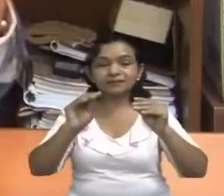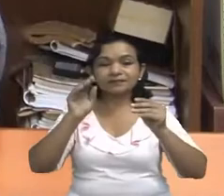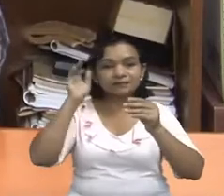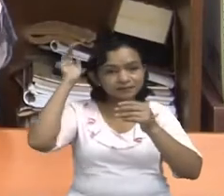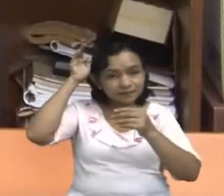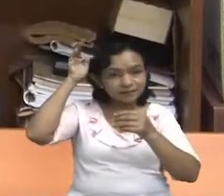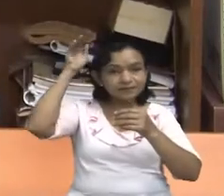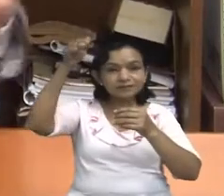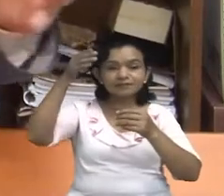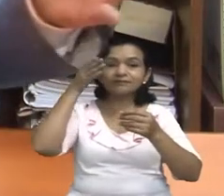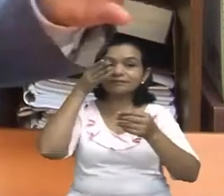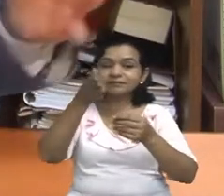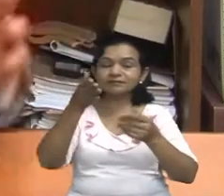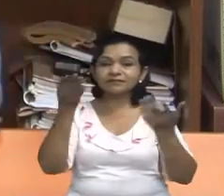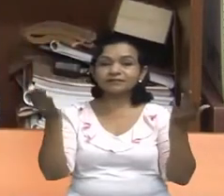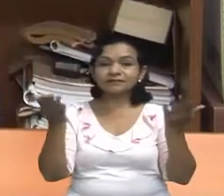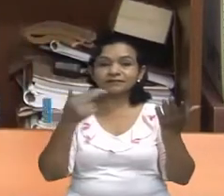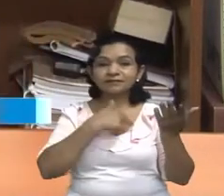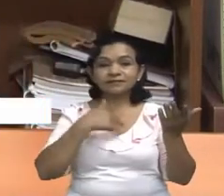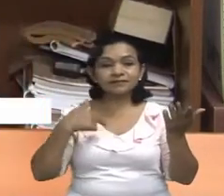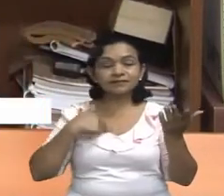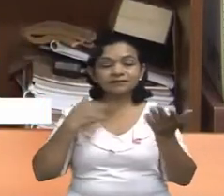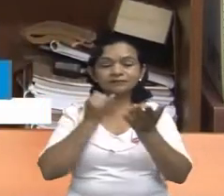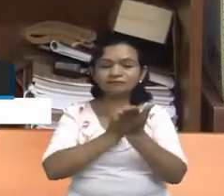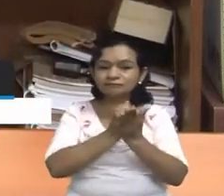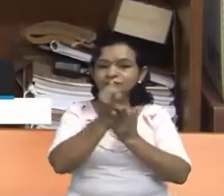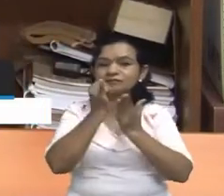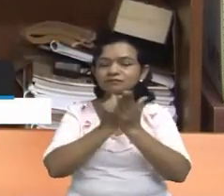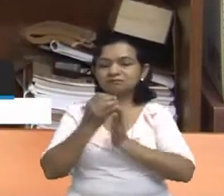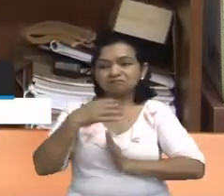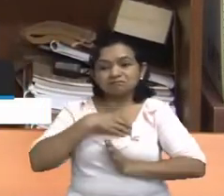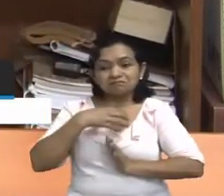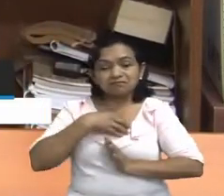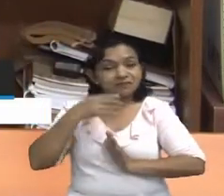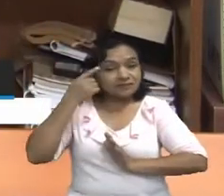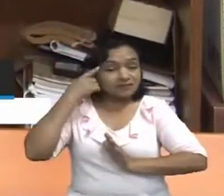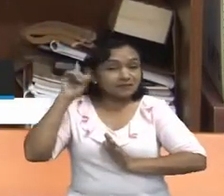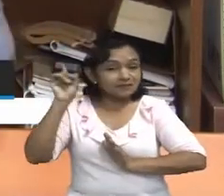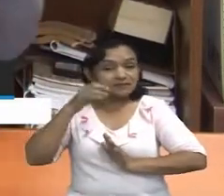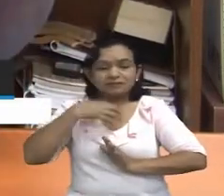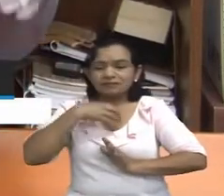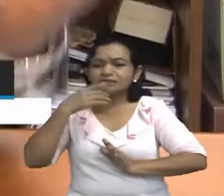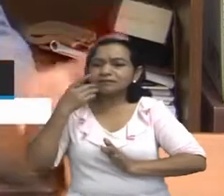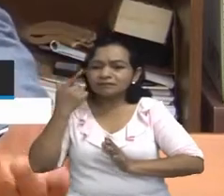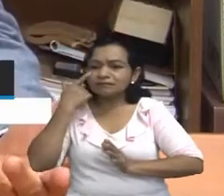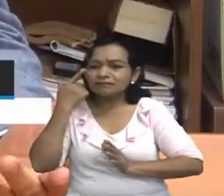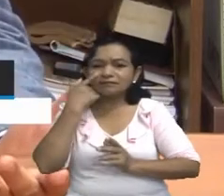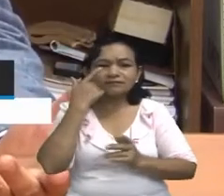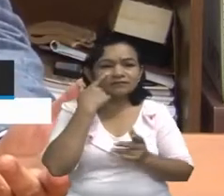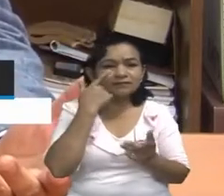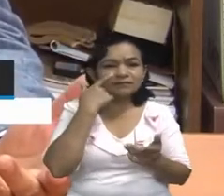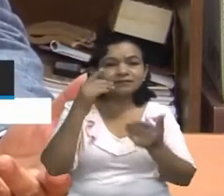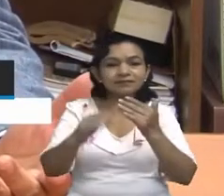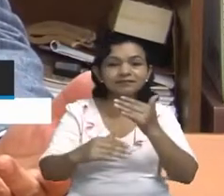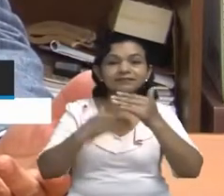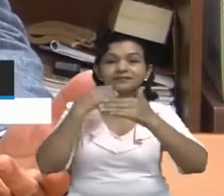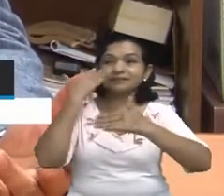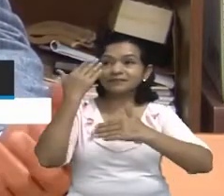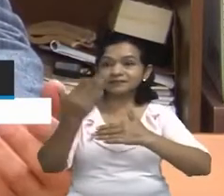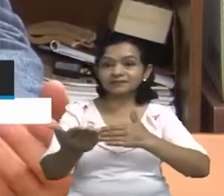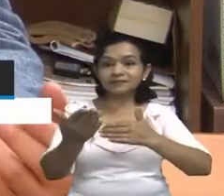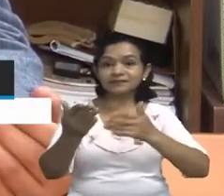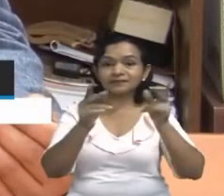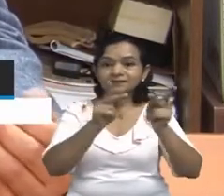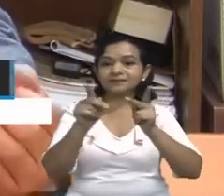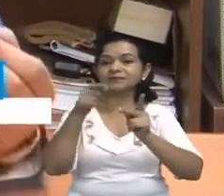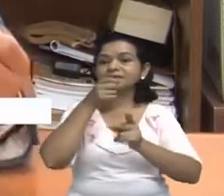también, y entonces fue a través de la investigación empírica que se hizo. Después habría que los